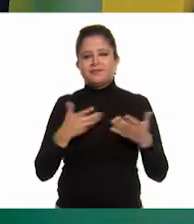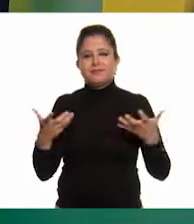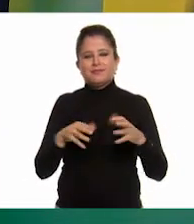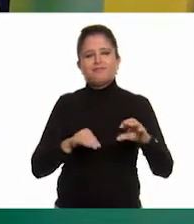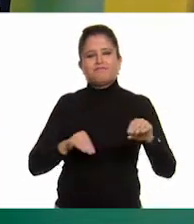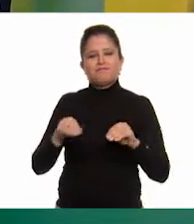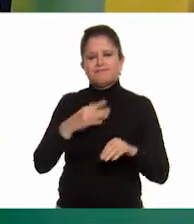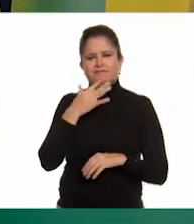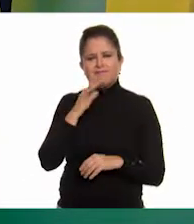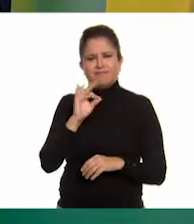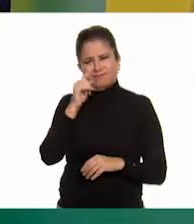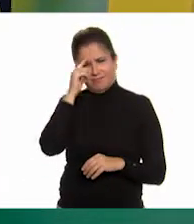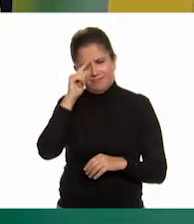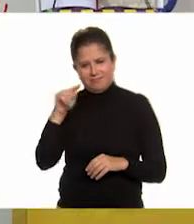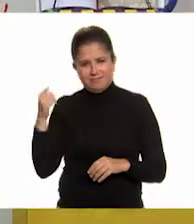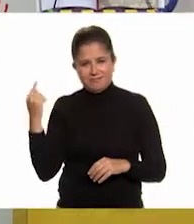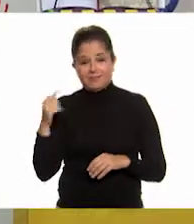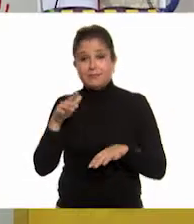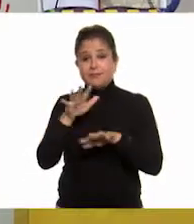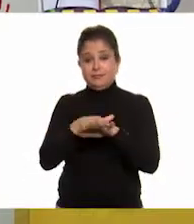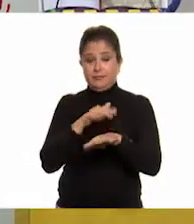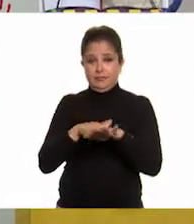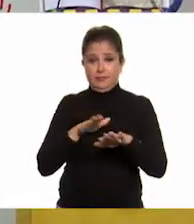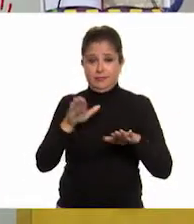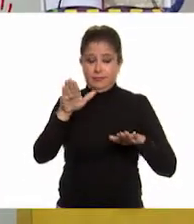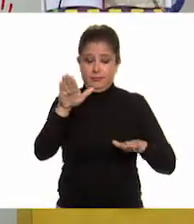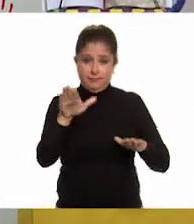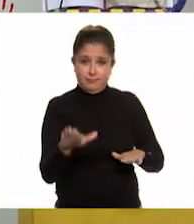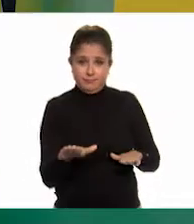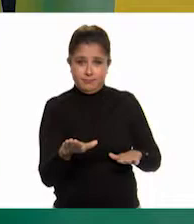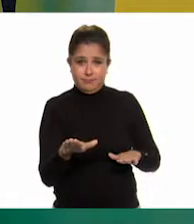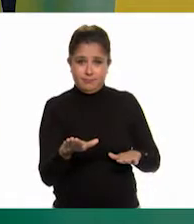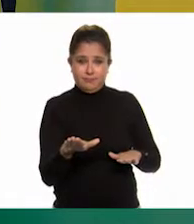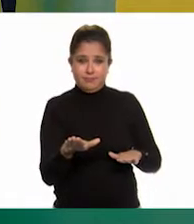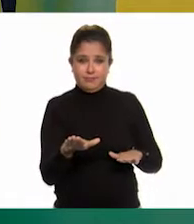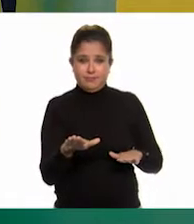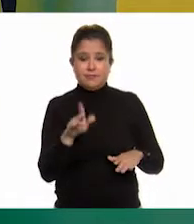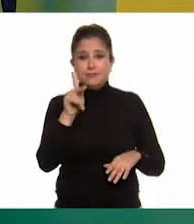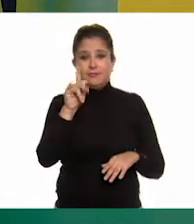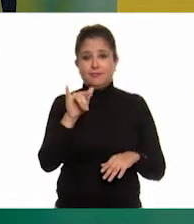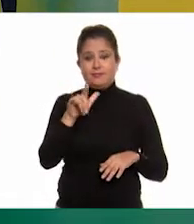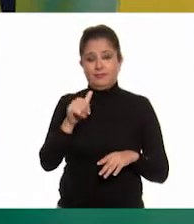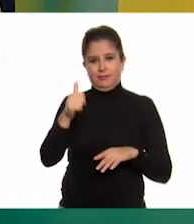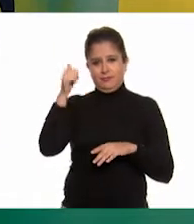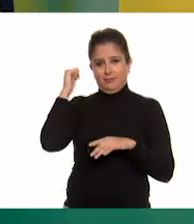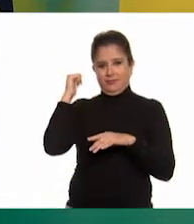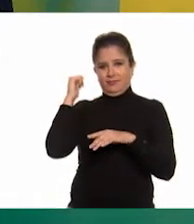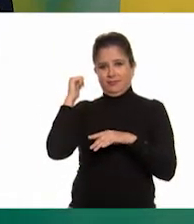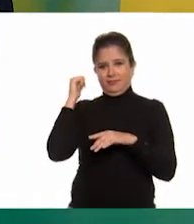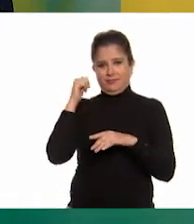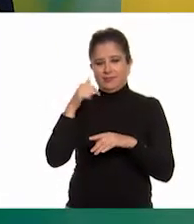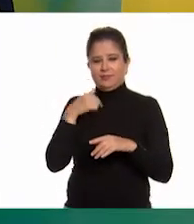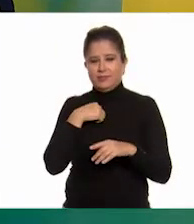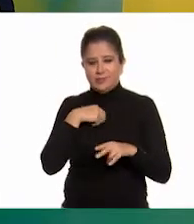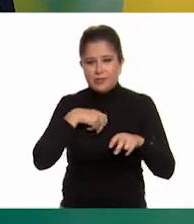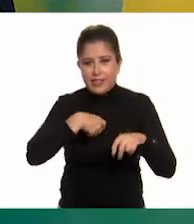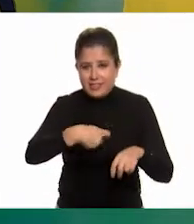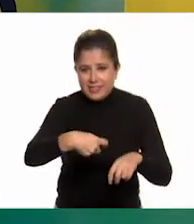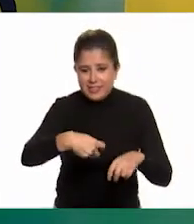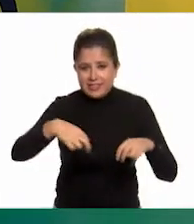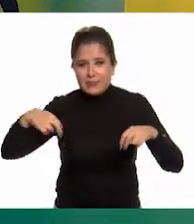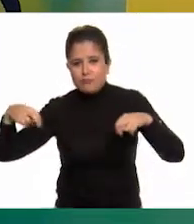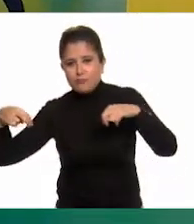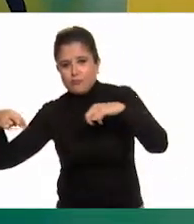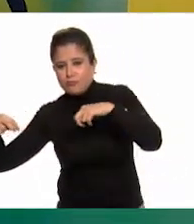movimiento muy sencillo. Pie hacia adelante, y Pili se va a hacer para atrás y yo me hago para adelante